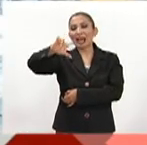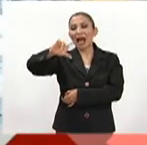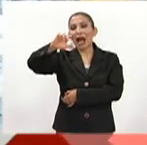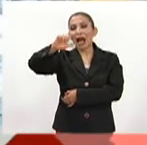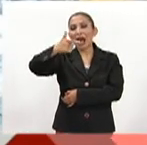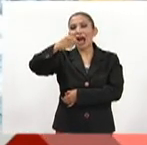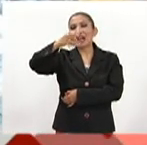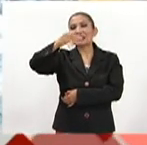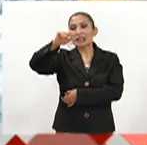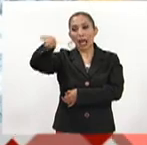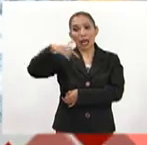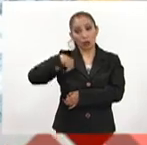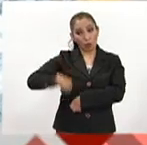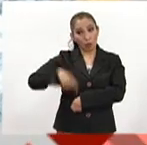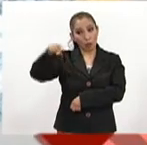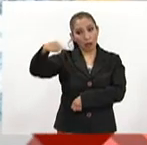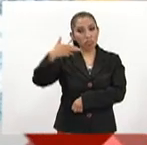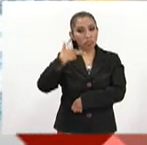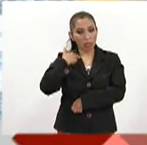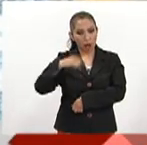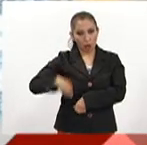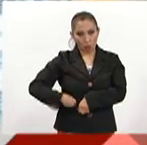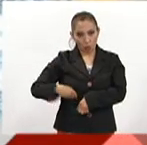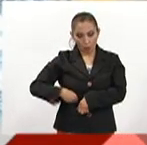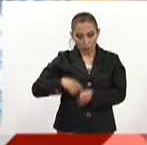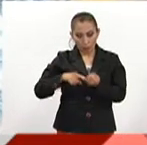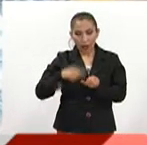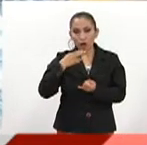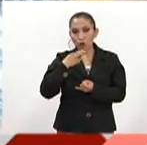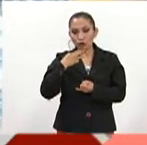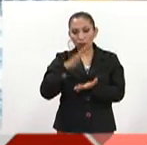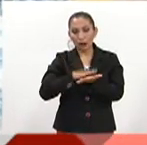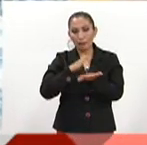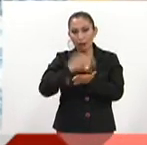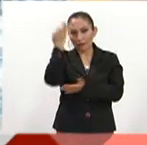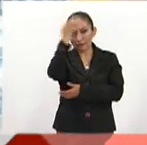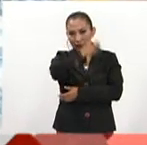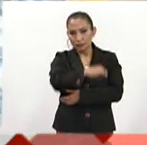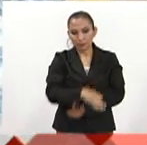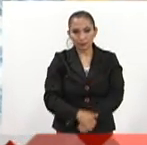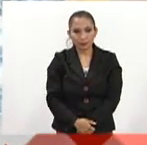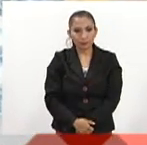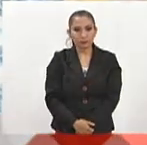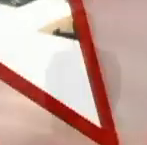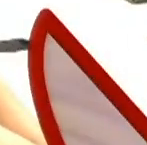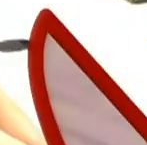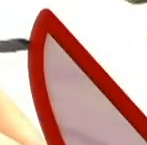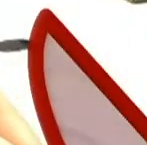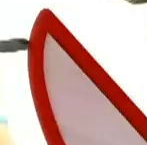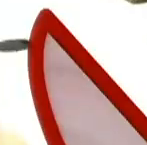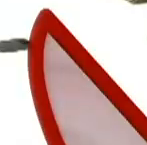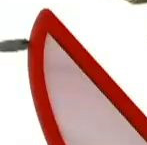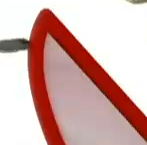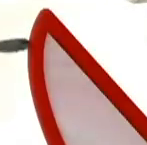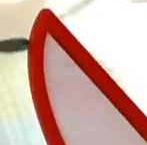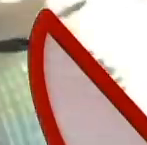quien está acusada por los delitos de homicidio culposo y uso de documentos falsos.